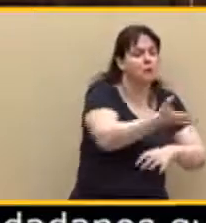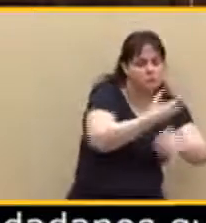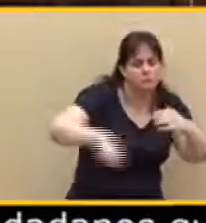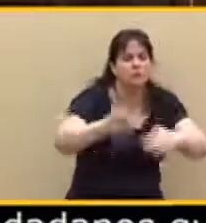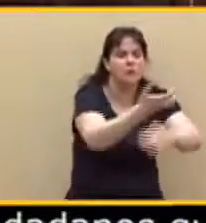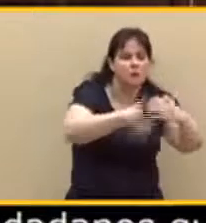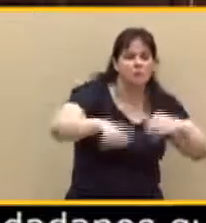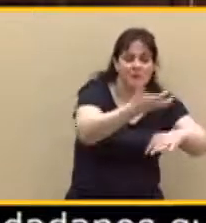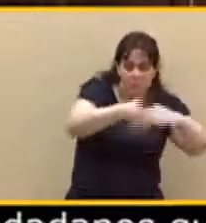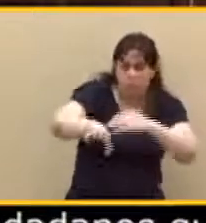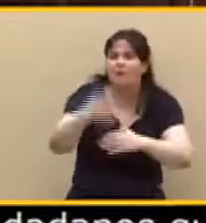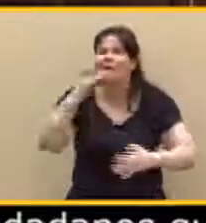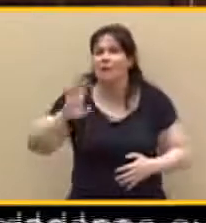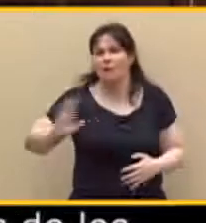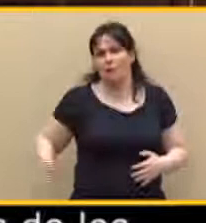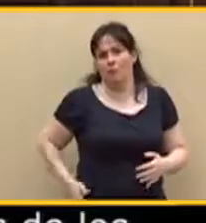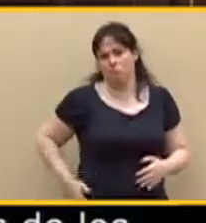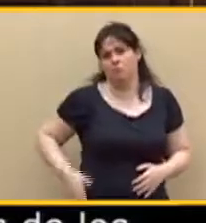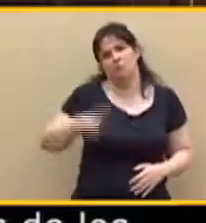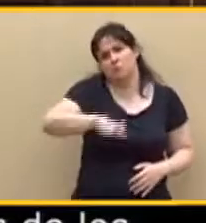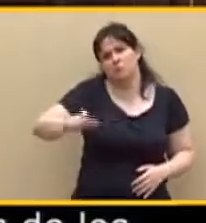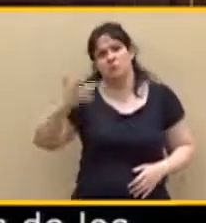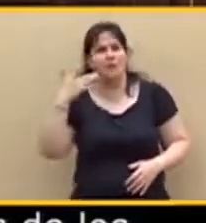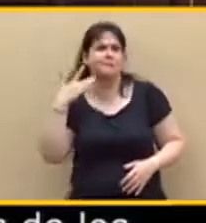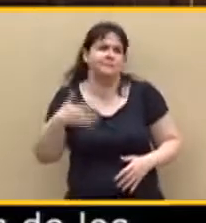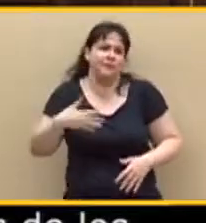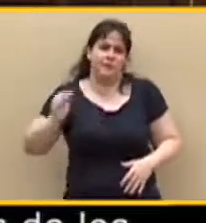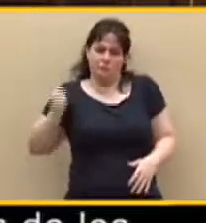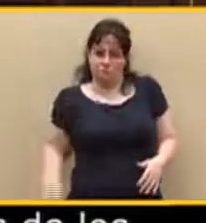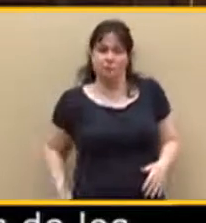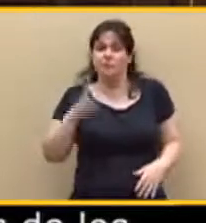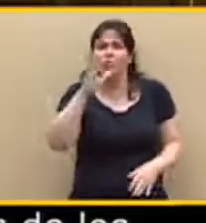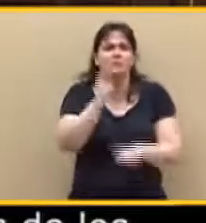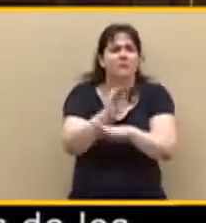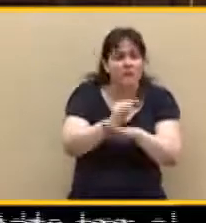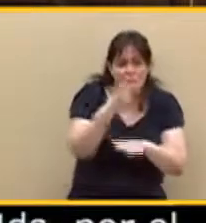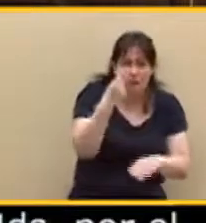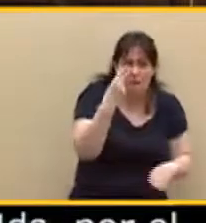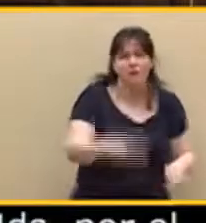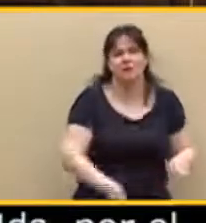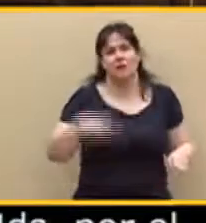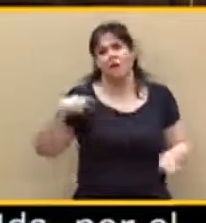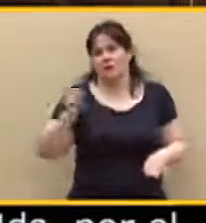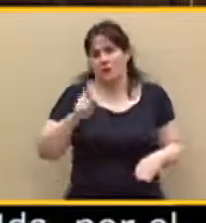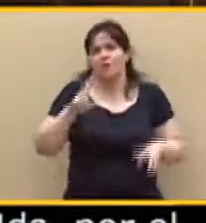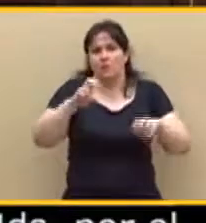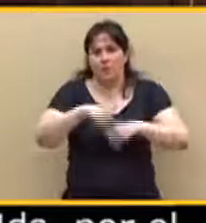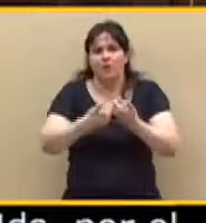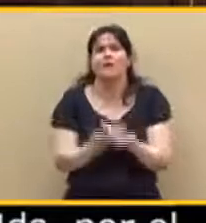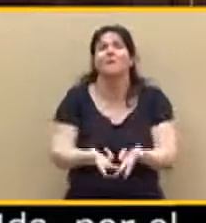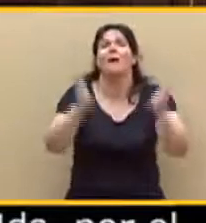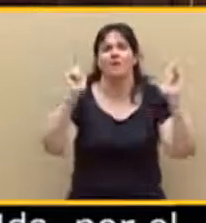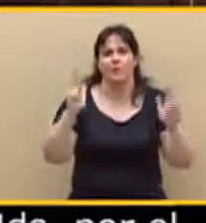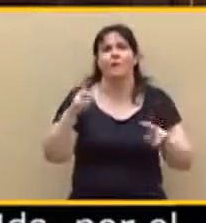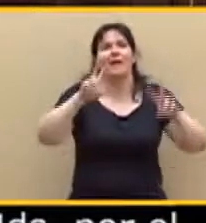y a través de ellos después al Partido Popular. Velan ustedes por el interés general, señorías, pero el de la República independiente de su casa. Y nada de